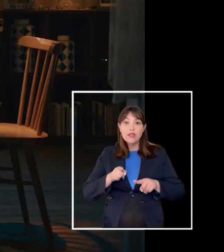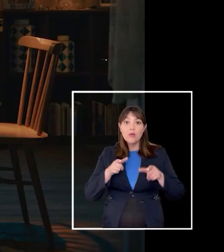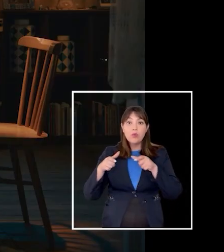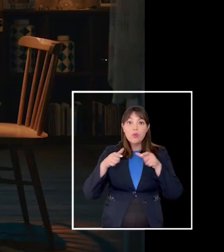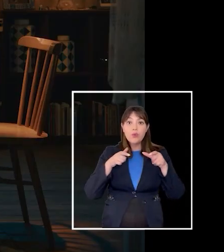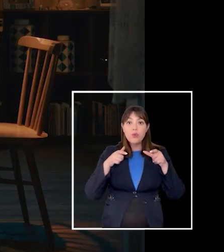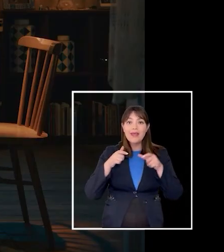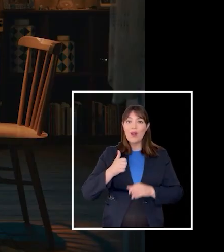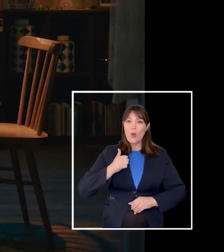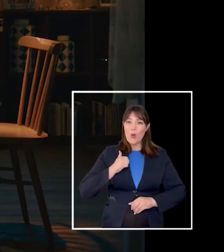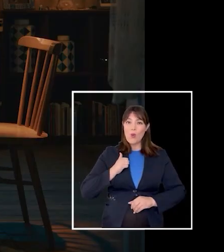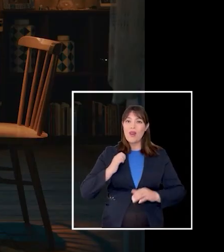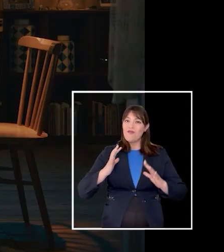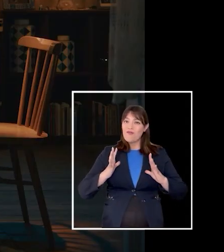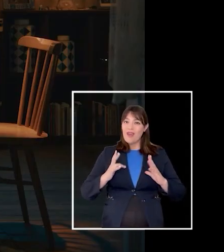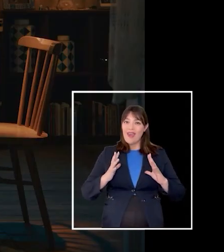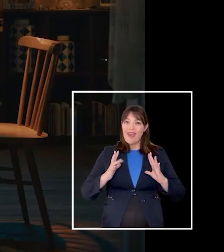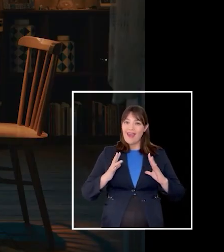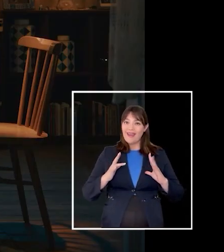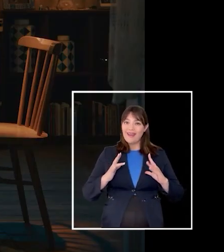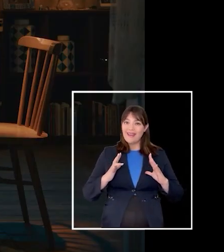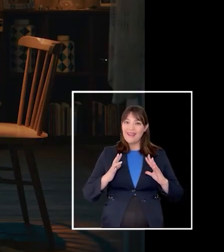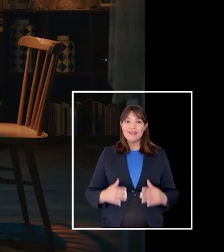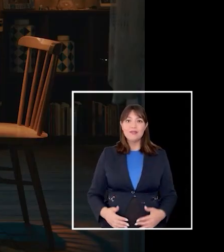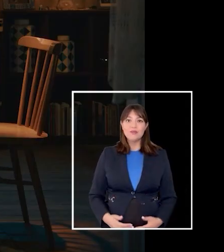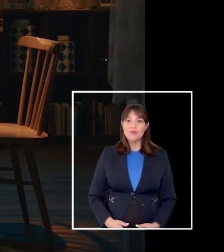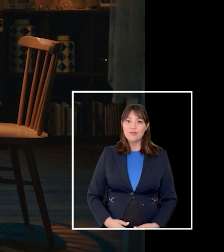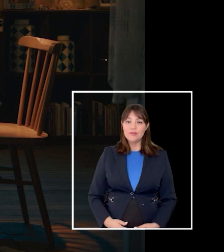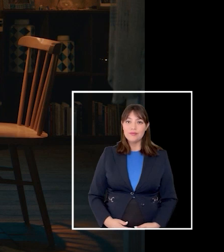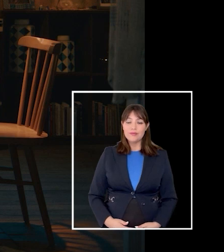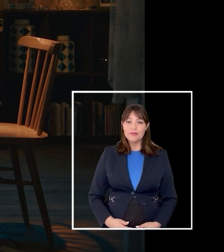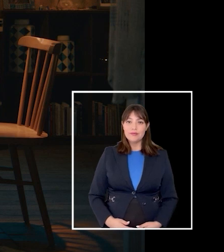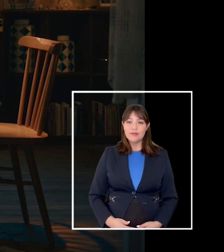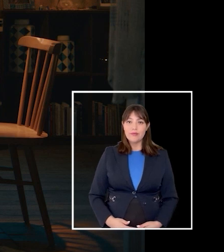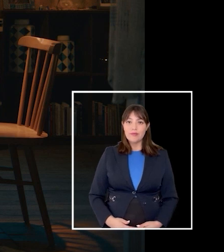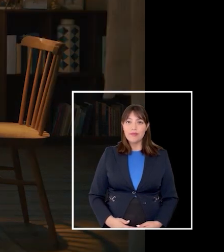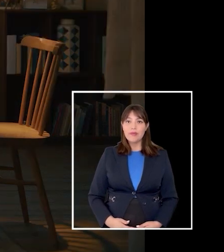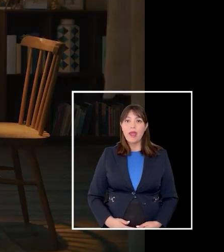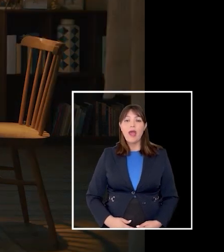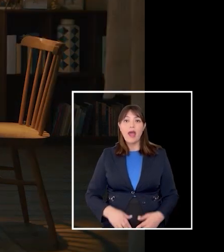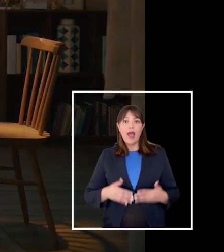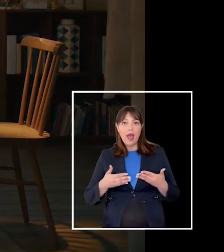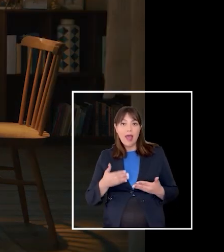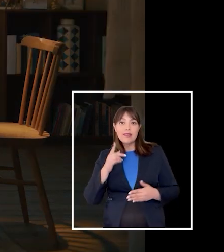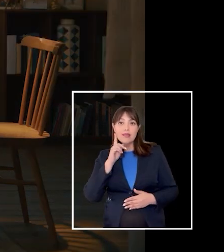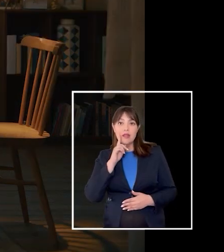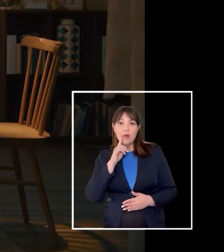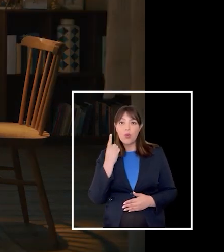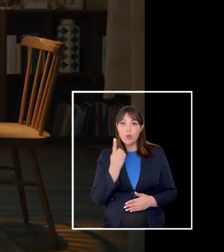Que lo cumplas feliz. Y acá tenemos.